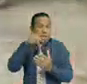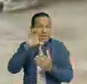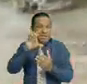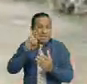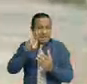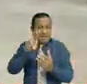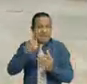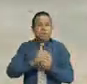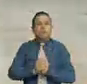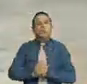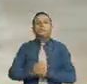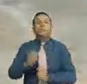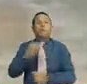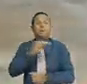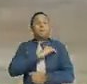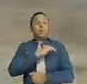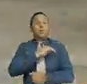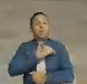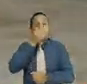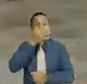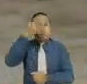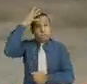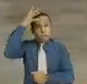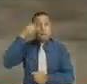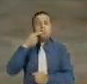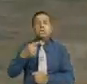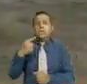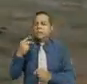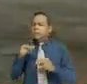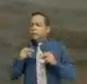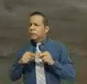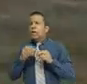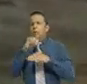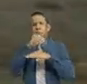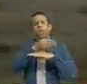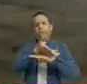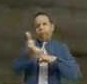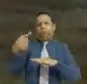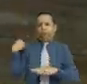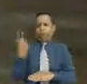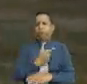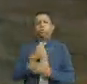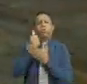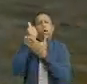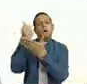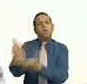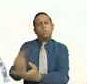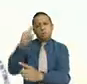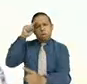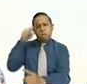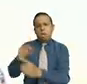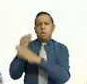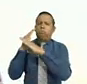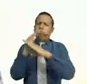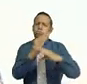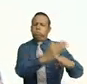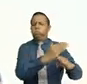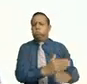Desde la municipalidad también se anunció que se brindará la ayuda pertinente para detectar y contrarrestar el contagio. Vamos a tomar